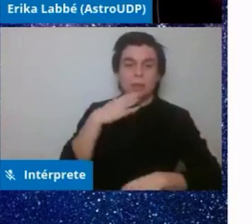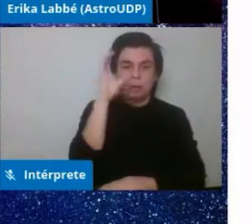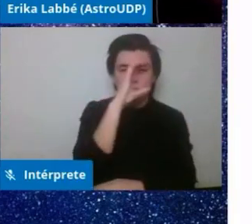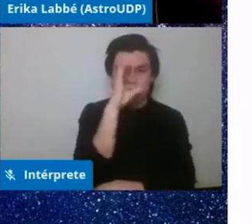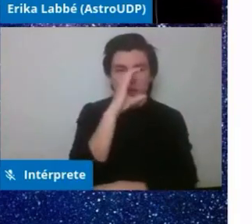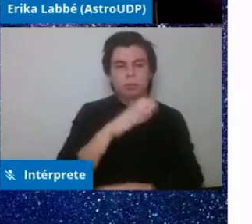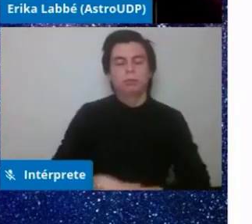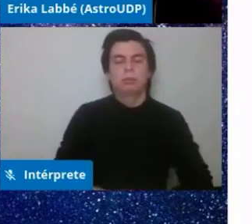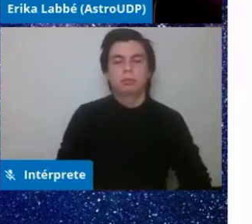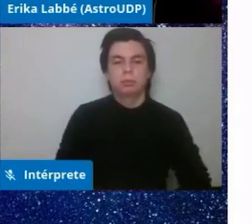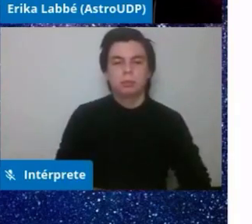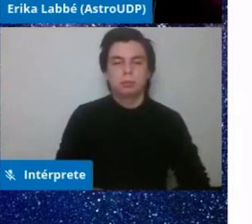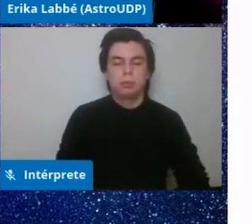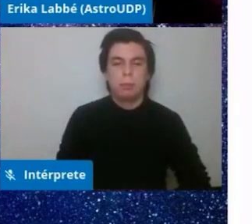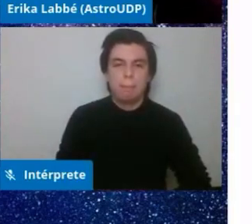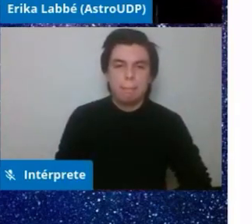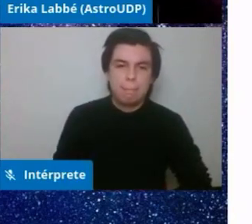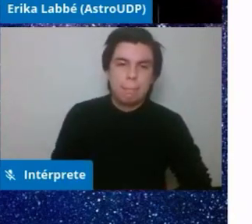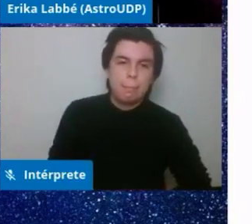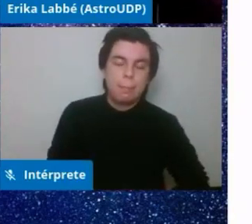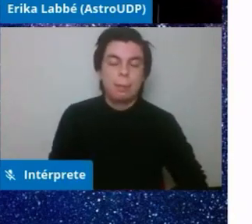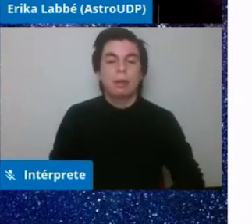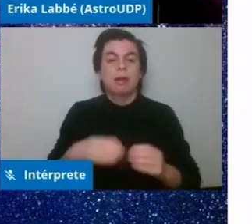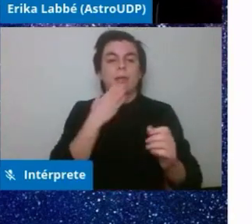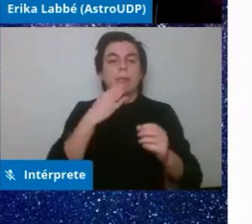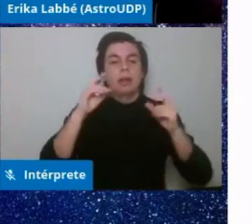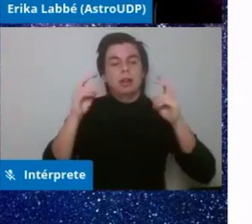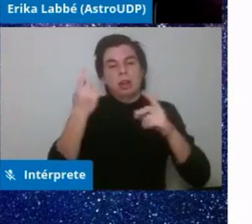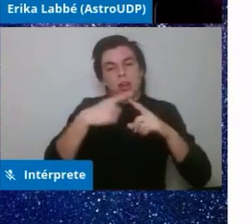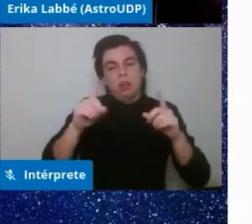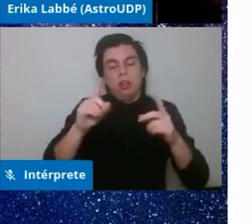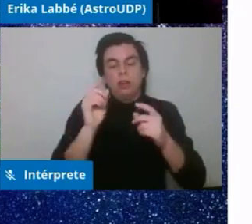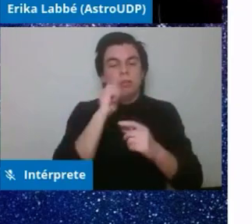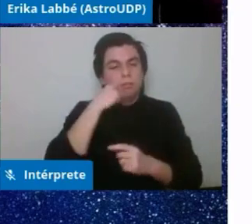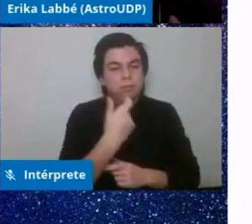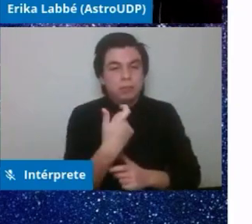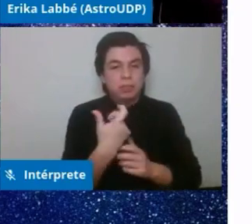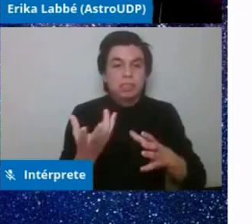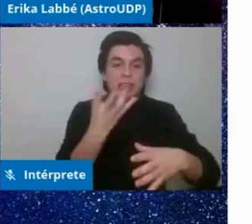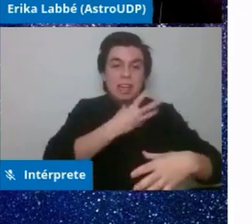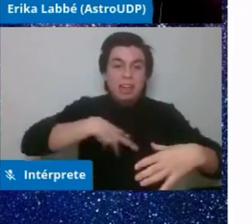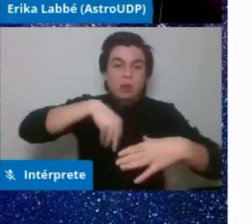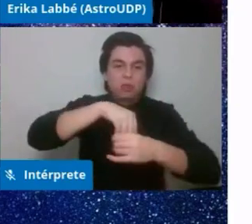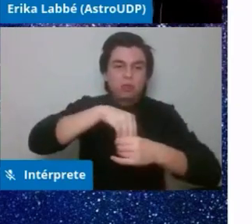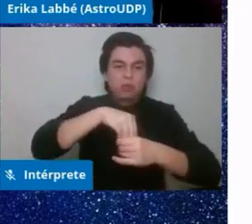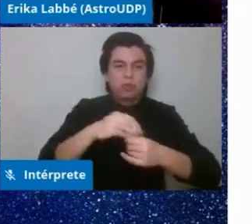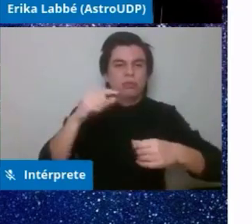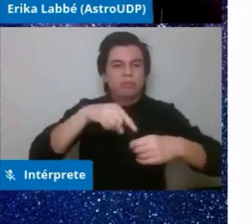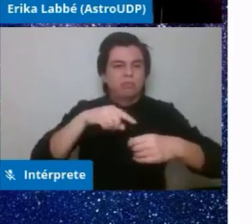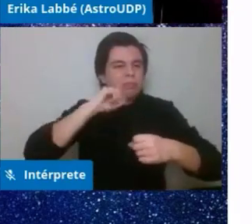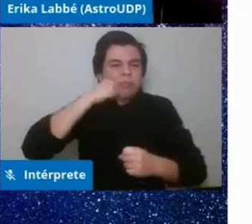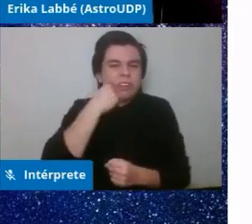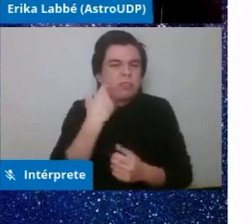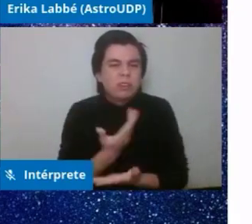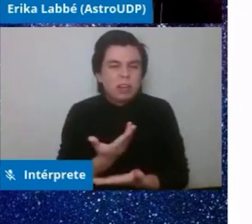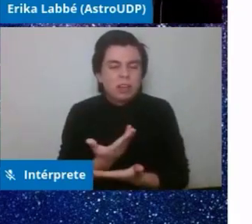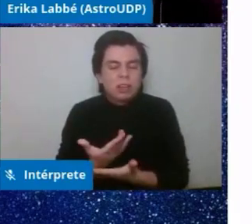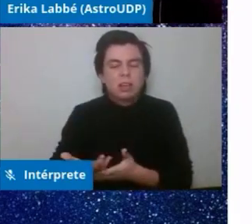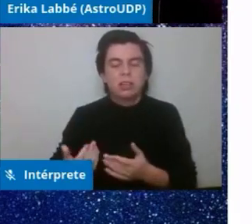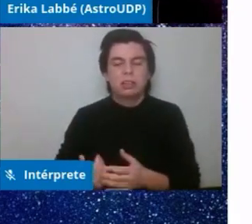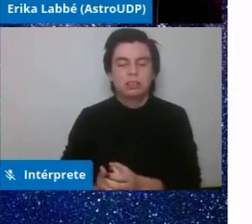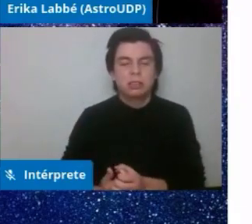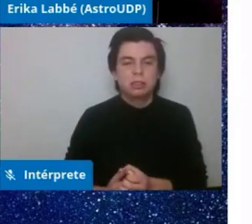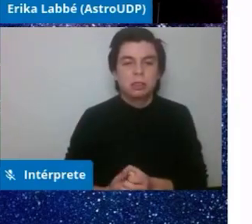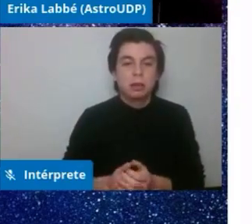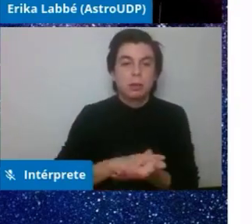Bueno, también está el concepto de inclusión, que quiere decir hablar de hacer estas,